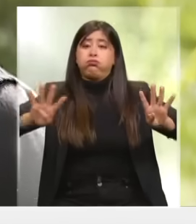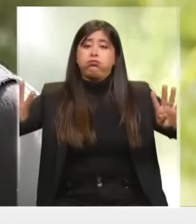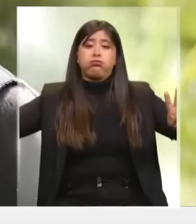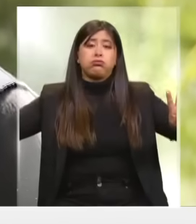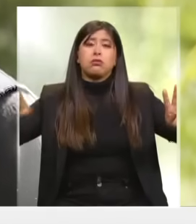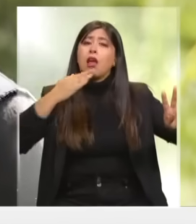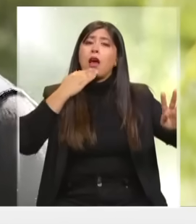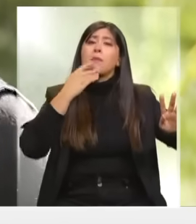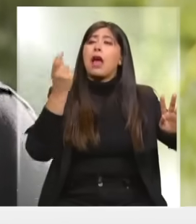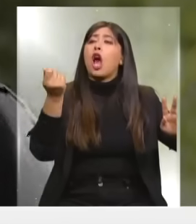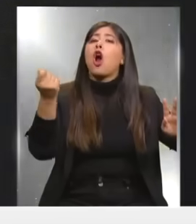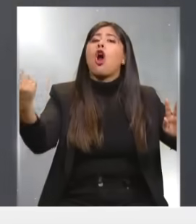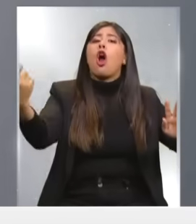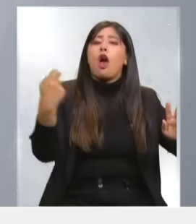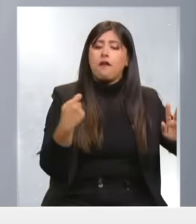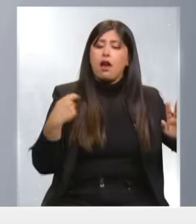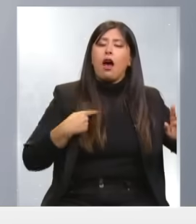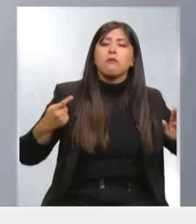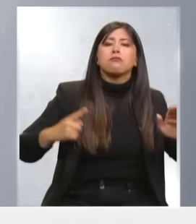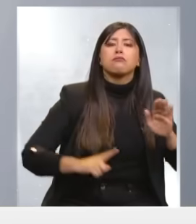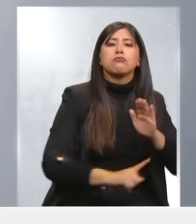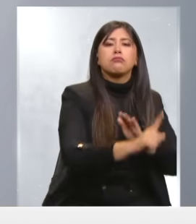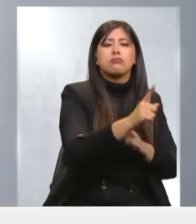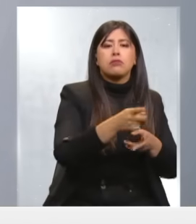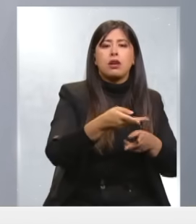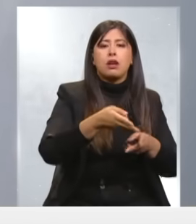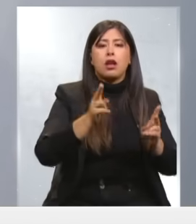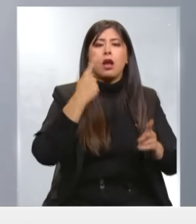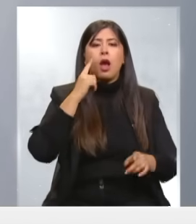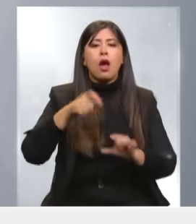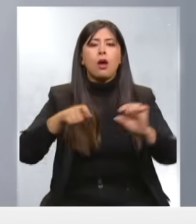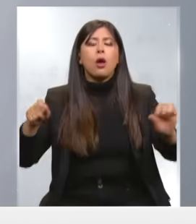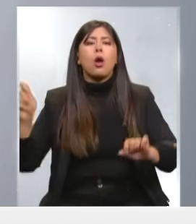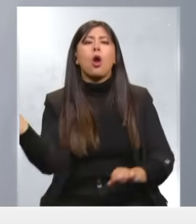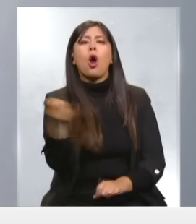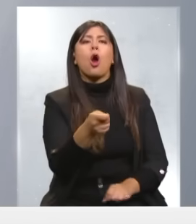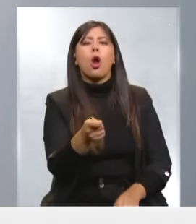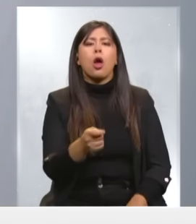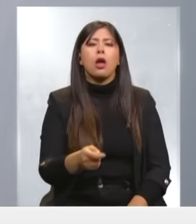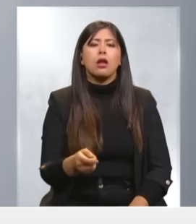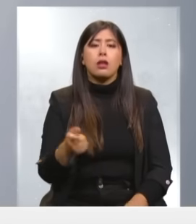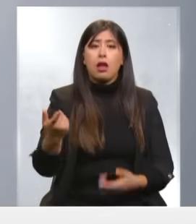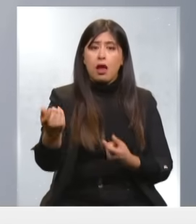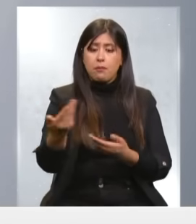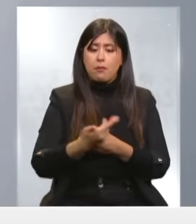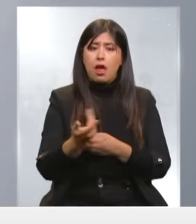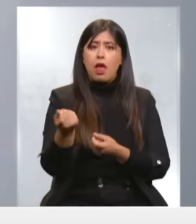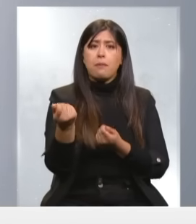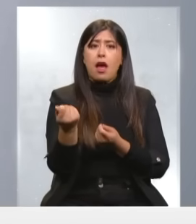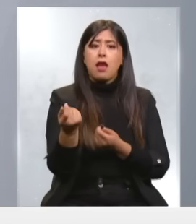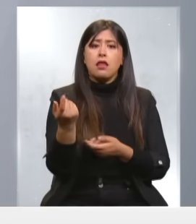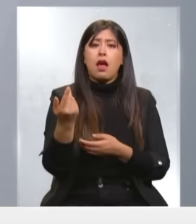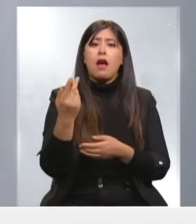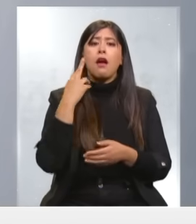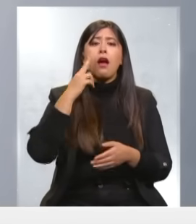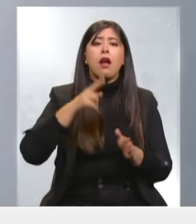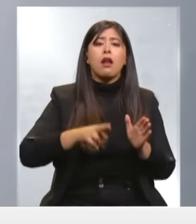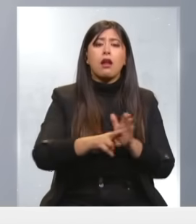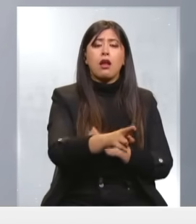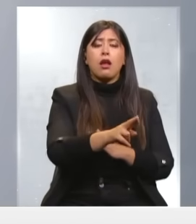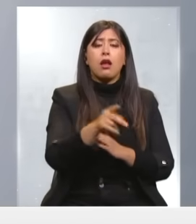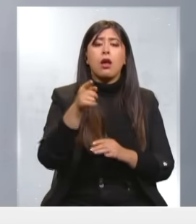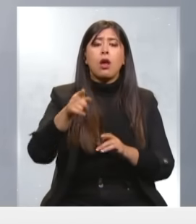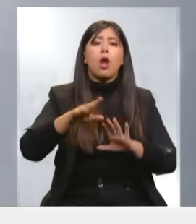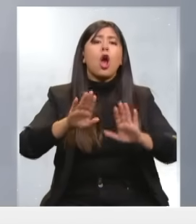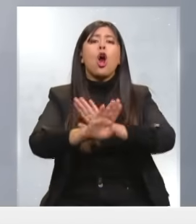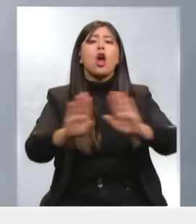cobran por entrar al río. Esta es la señora. ¡Córtela! Mire, oiga. Lo está cobrando porque venimos al río de Navajo.